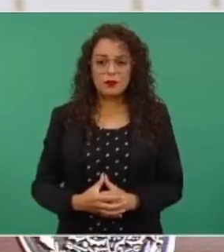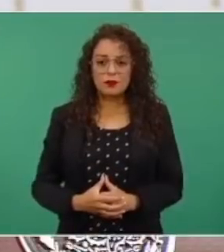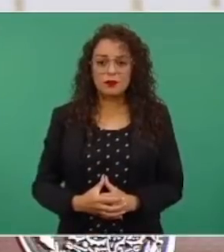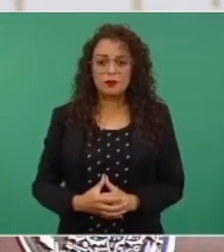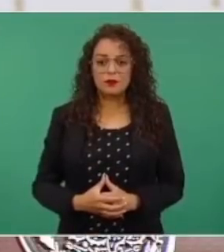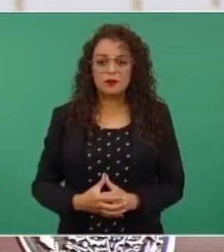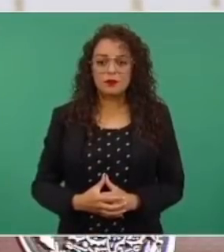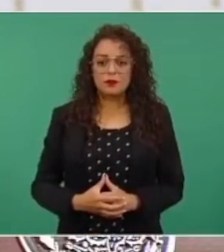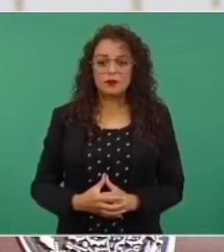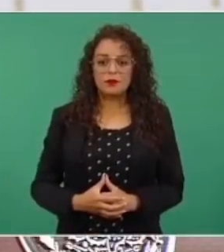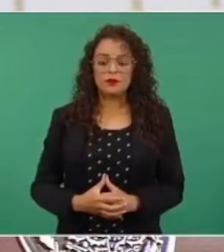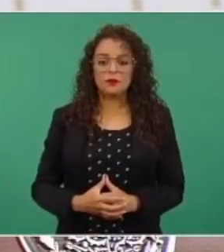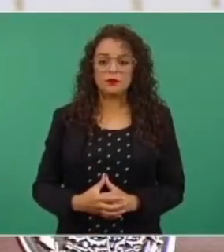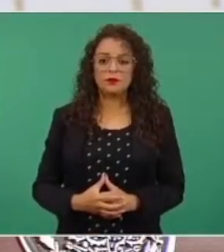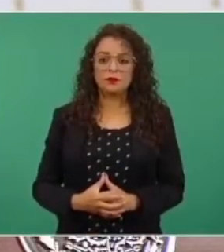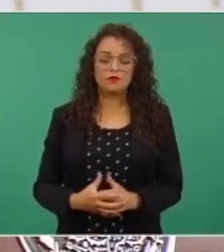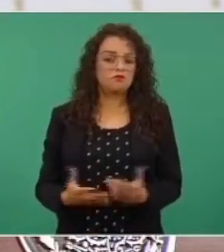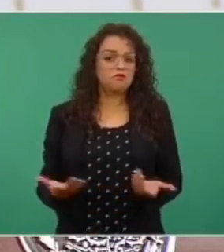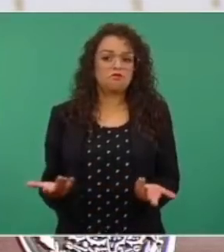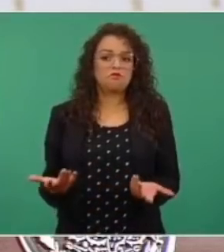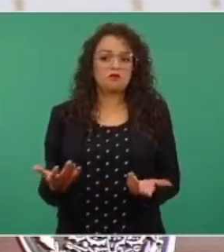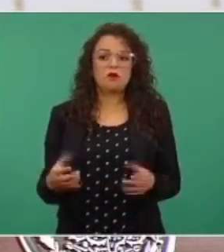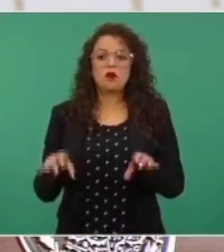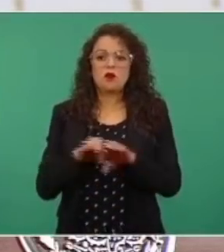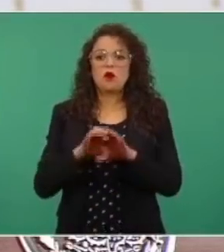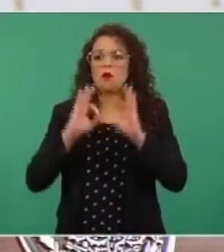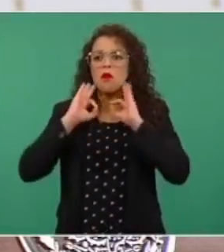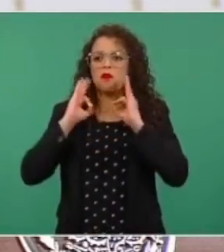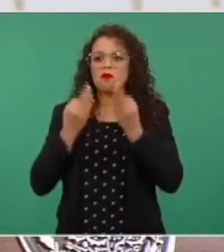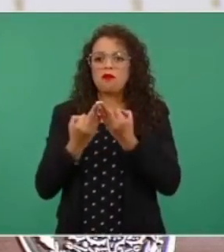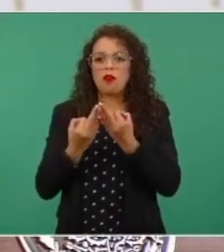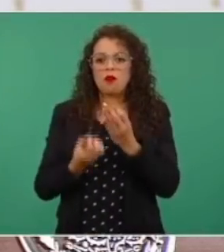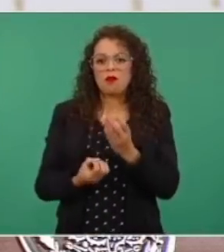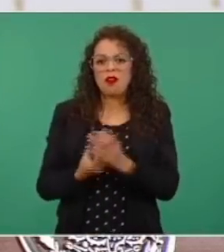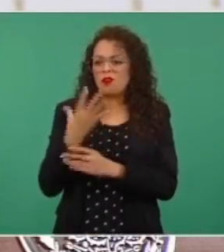Es como una nueva conquista